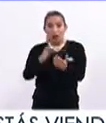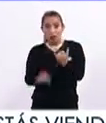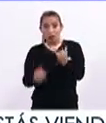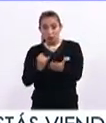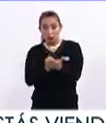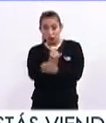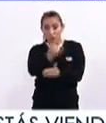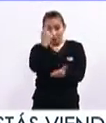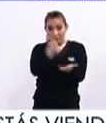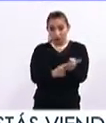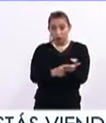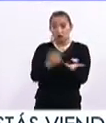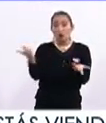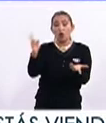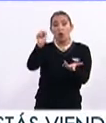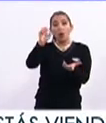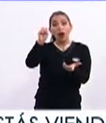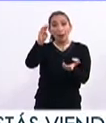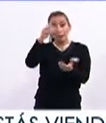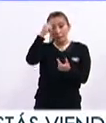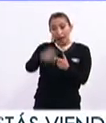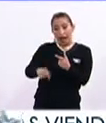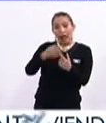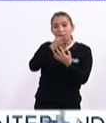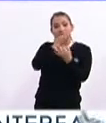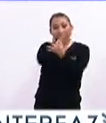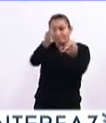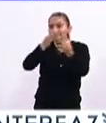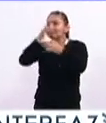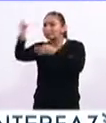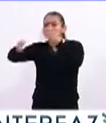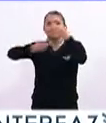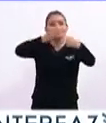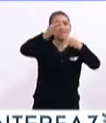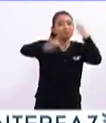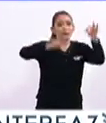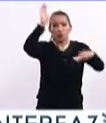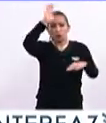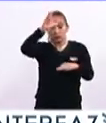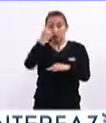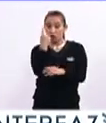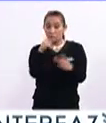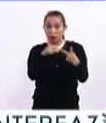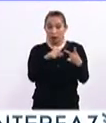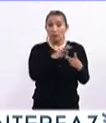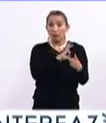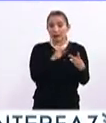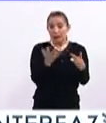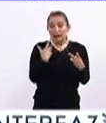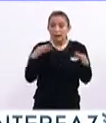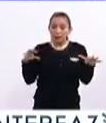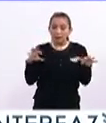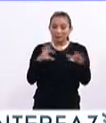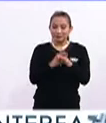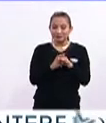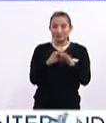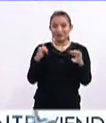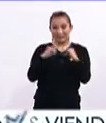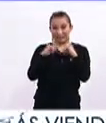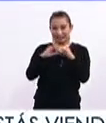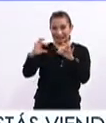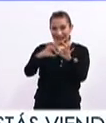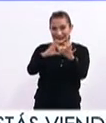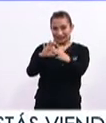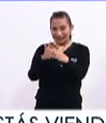en la universidad para la difusión de la cultura. Y un segundo punto muy importante es poder lograr la integración de las